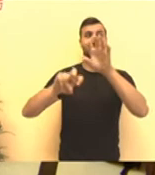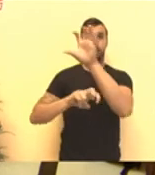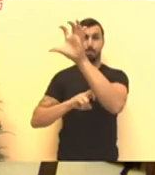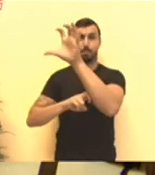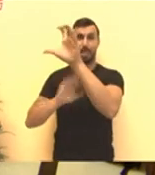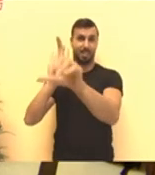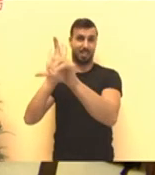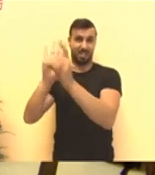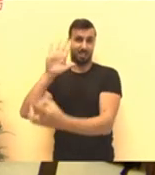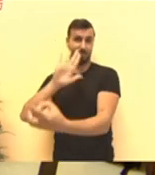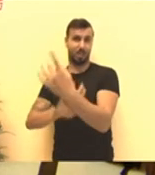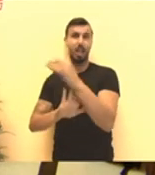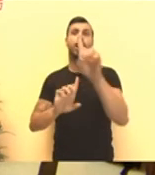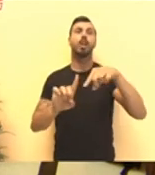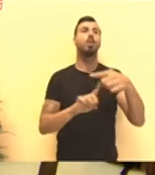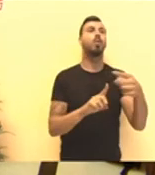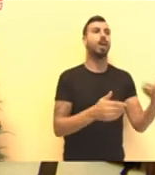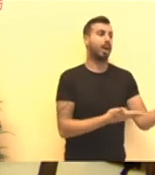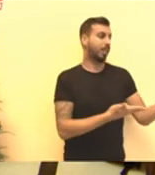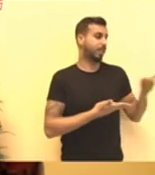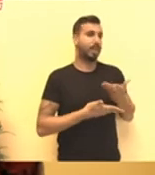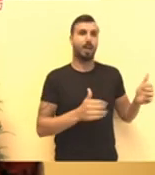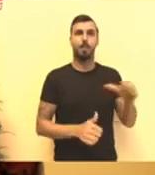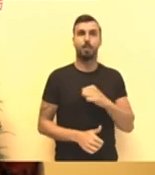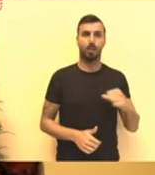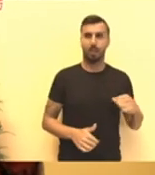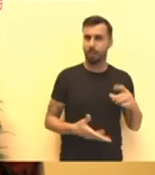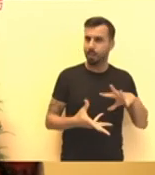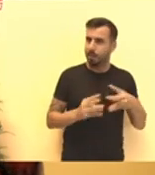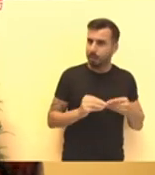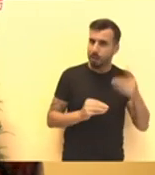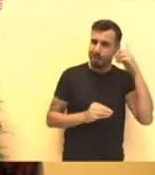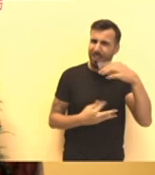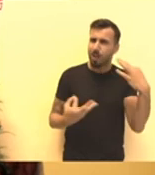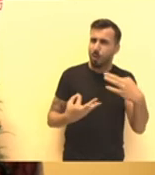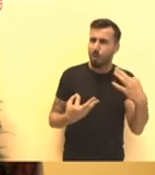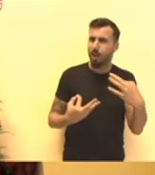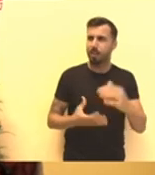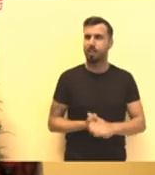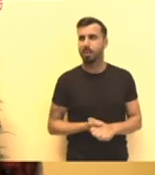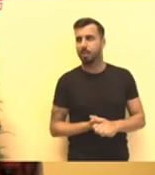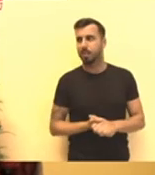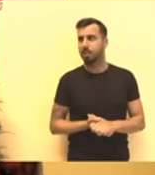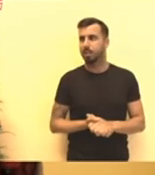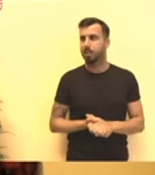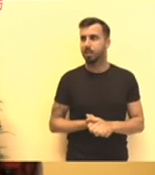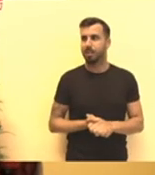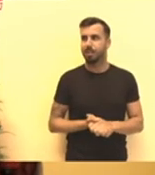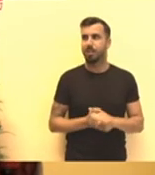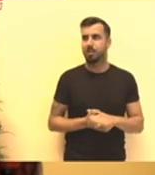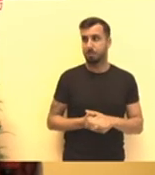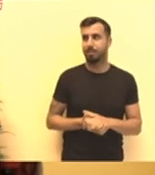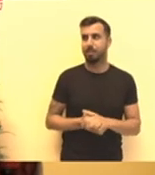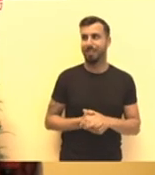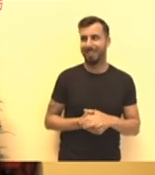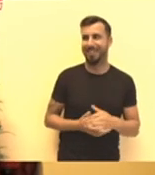idea de una asistencia personalizada? ¿Qué cambiaría? ¿Cómo es? A ver, que yo necesite determinados tipos